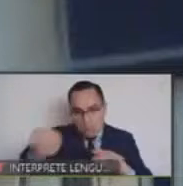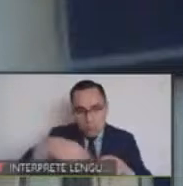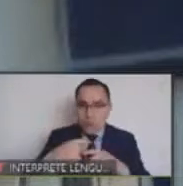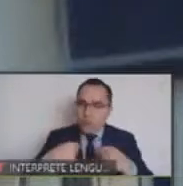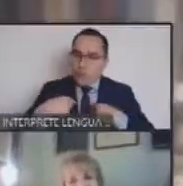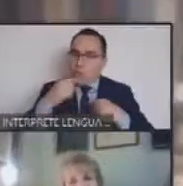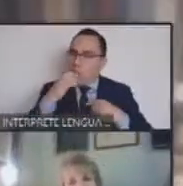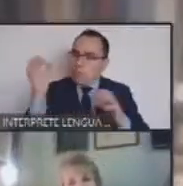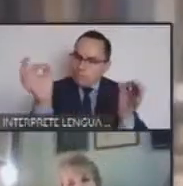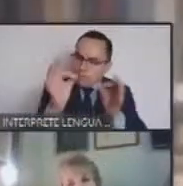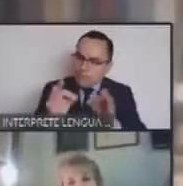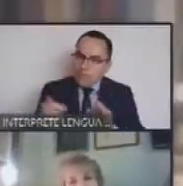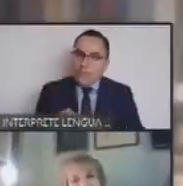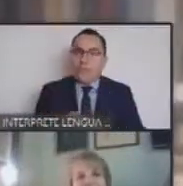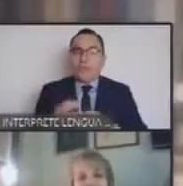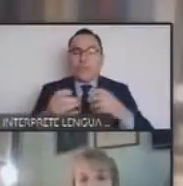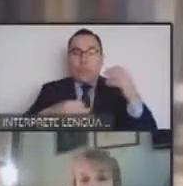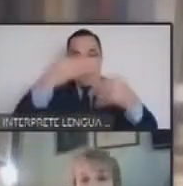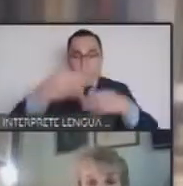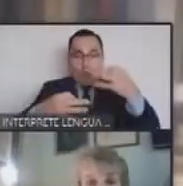caso del Poder Judicial.